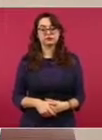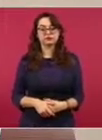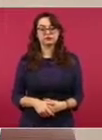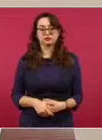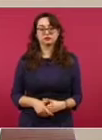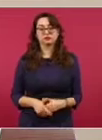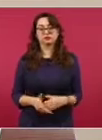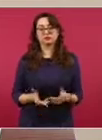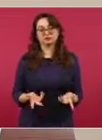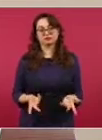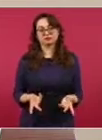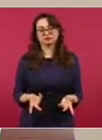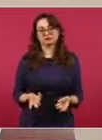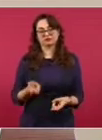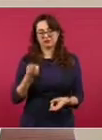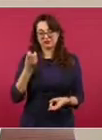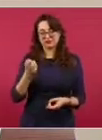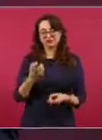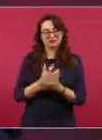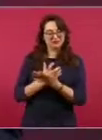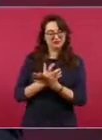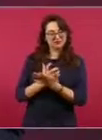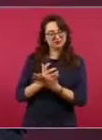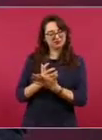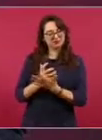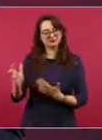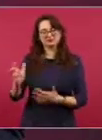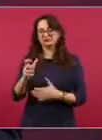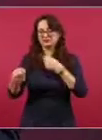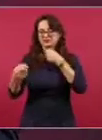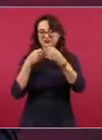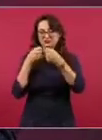dimensionar el nivel de decadencia